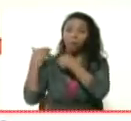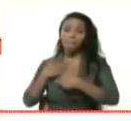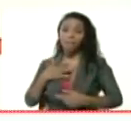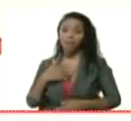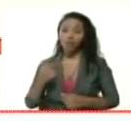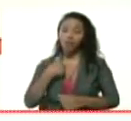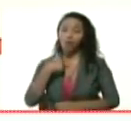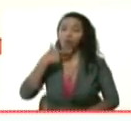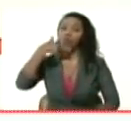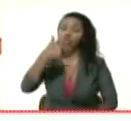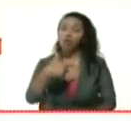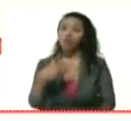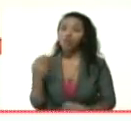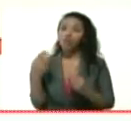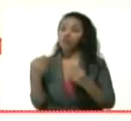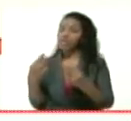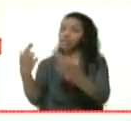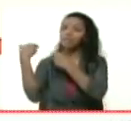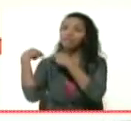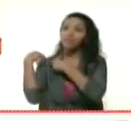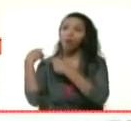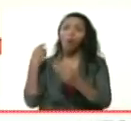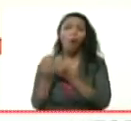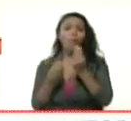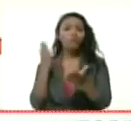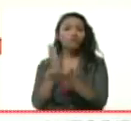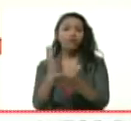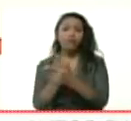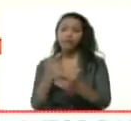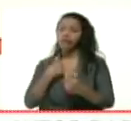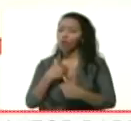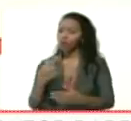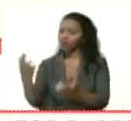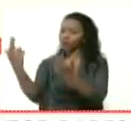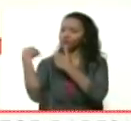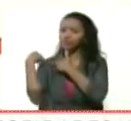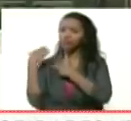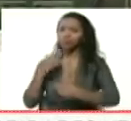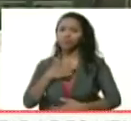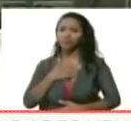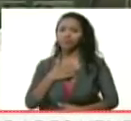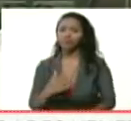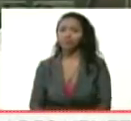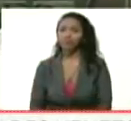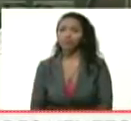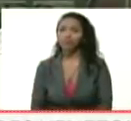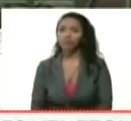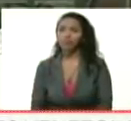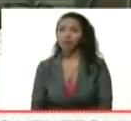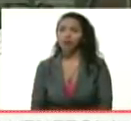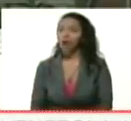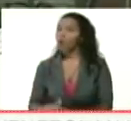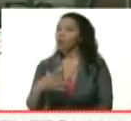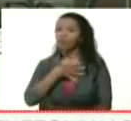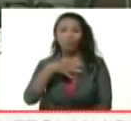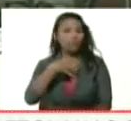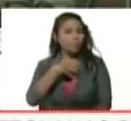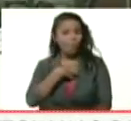mucha, como siempre, pues, asumo mi responsabilidad. No puede